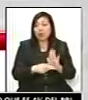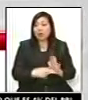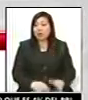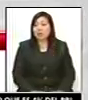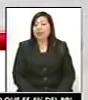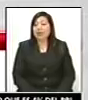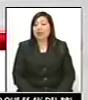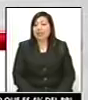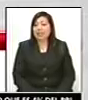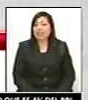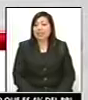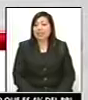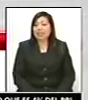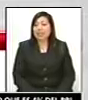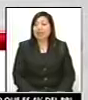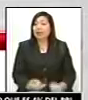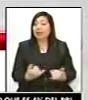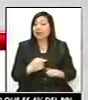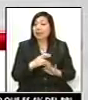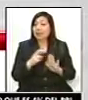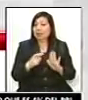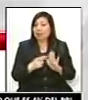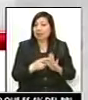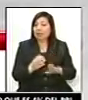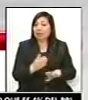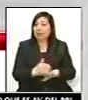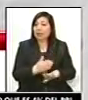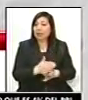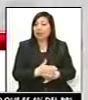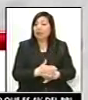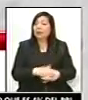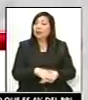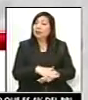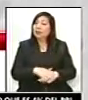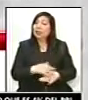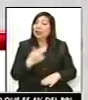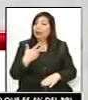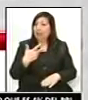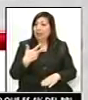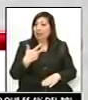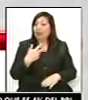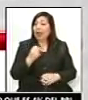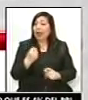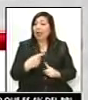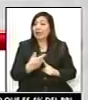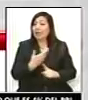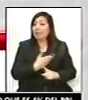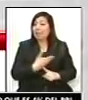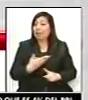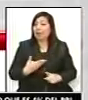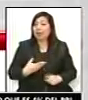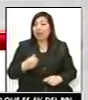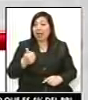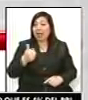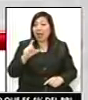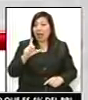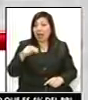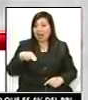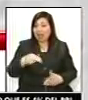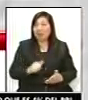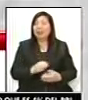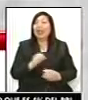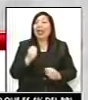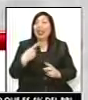normativamente. Este proyecto se desarrolló durante la gestión de 3 expresidentes, Alan García,